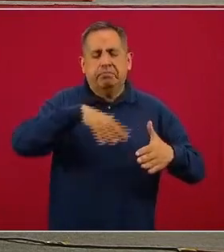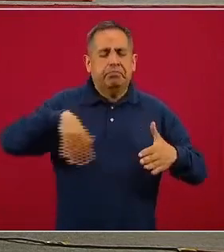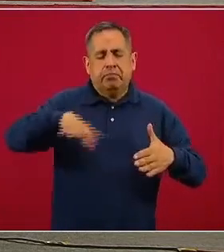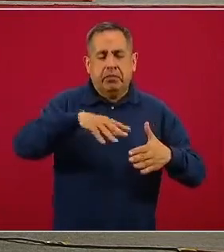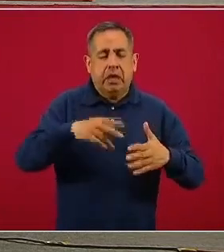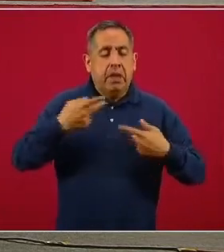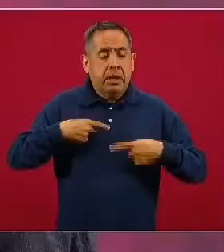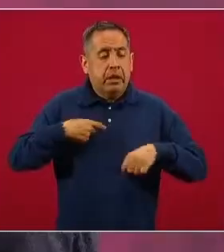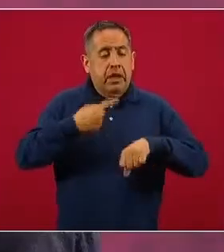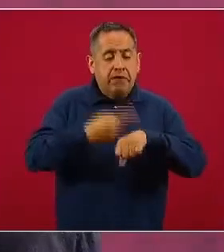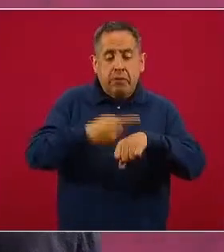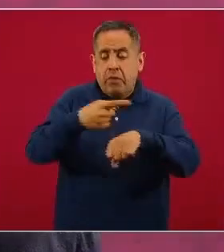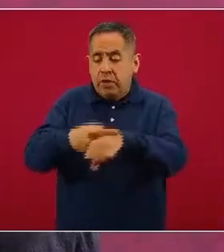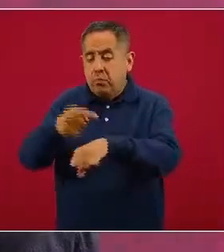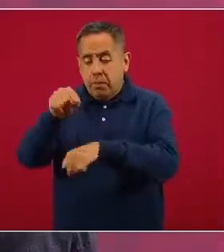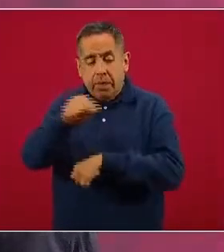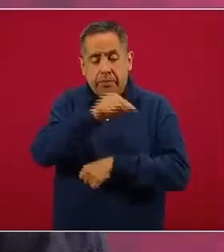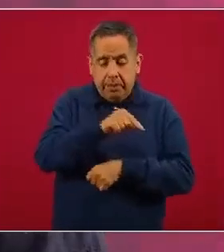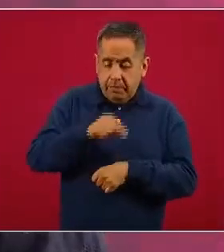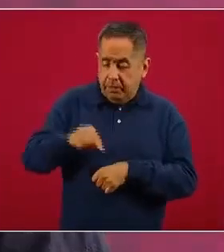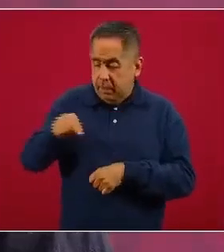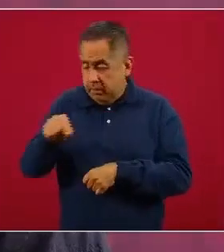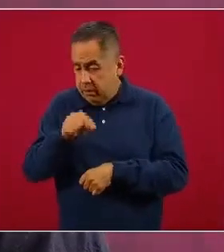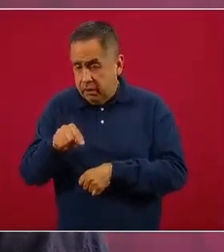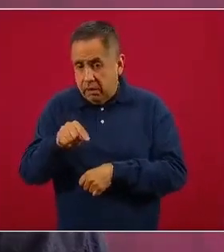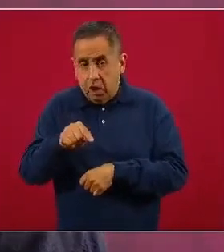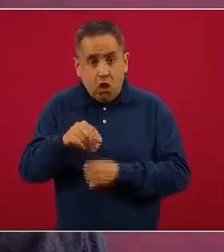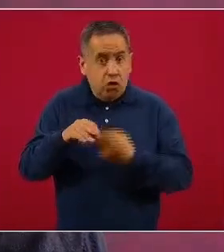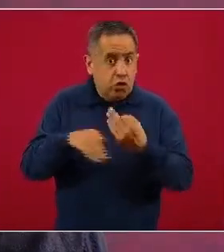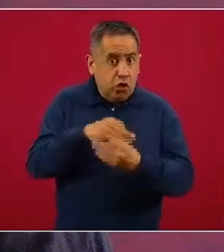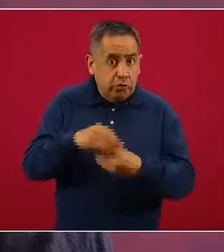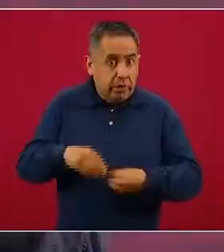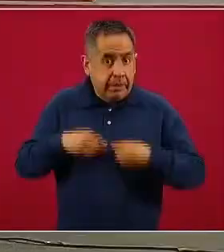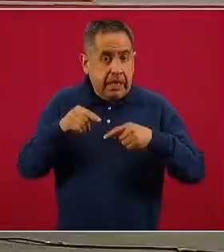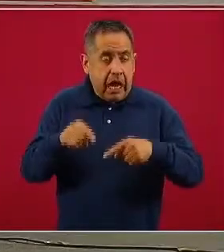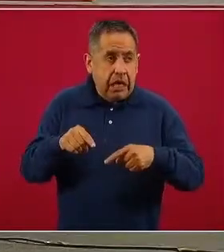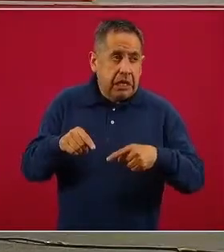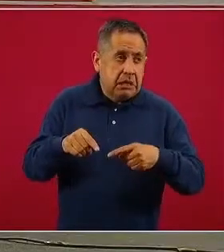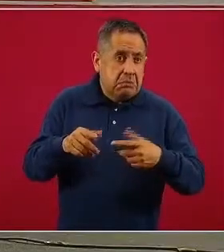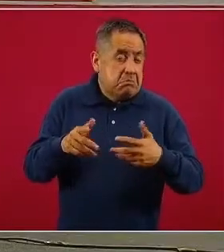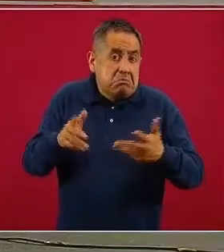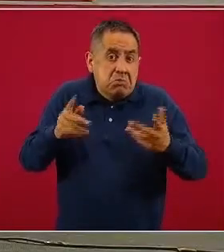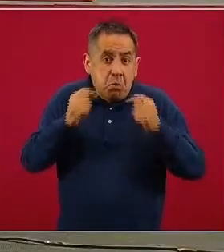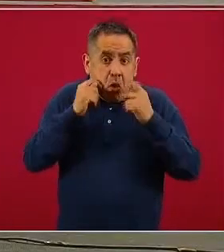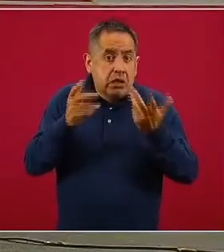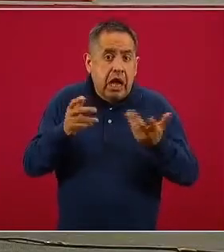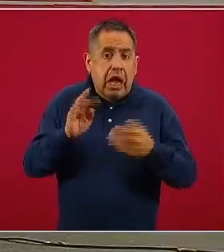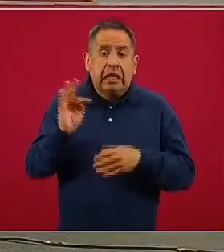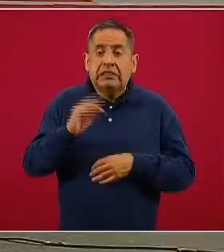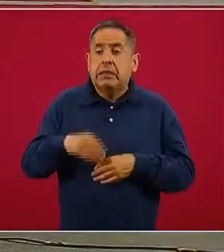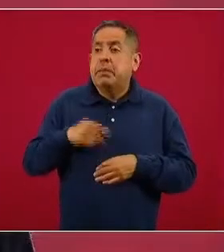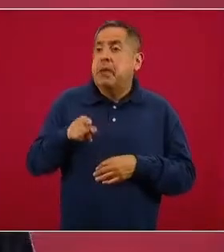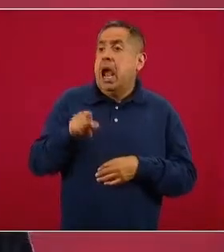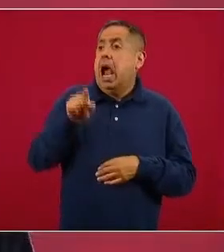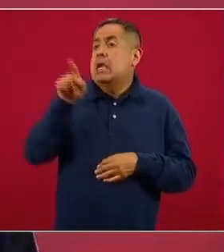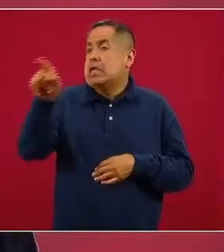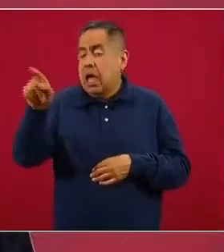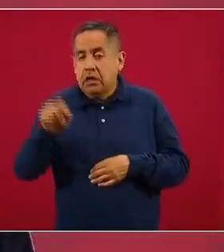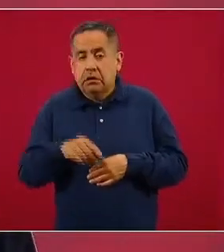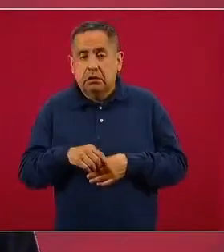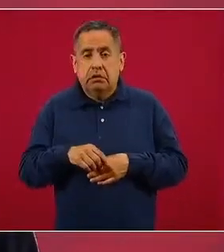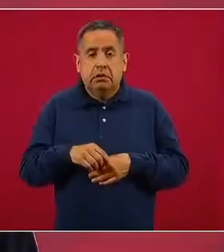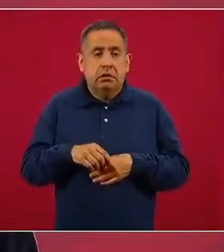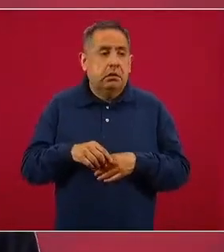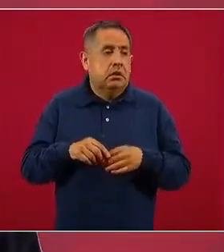muchos casos, pero no basta con el hecho de que residan en la colonia. A lo mejor todos viven en la cuadra 5 de la